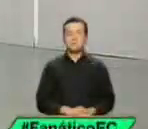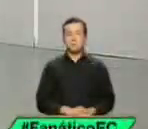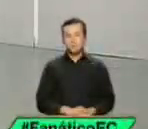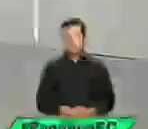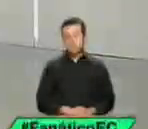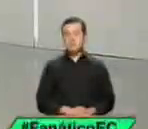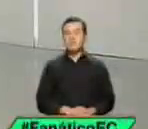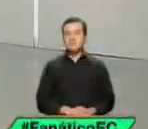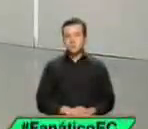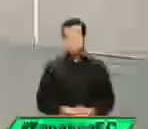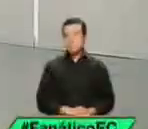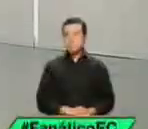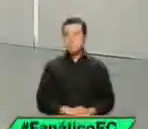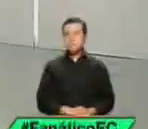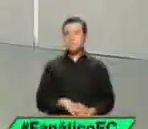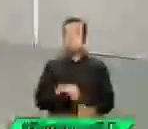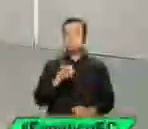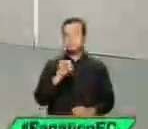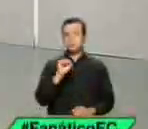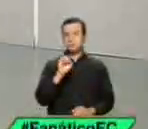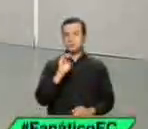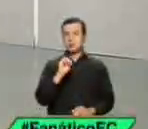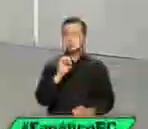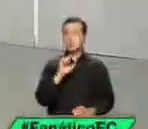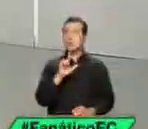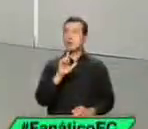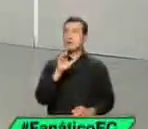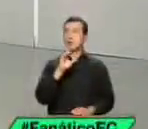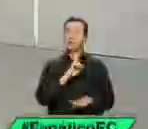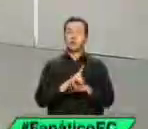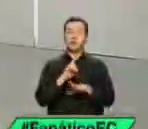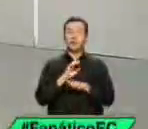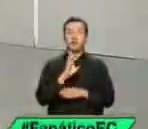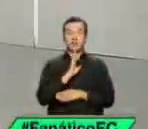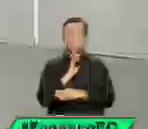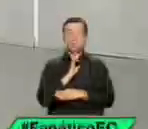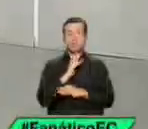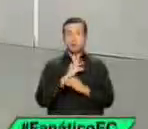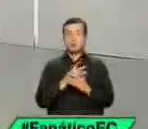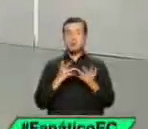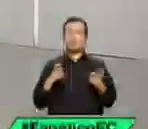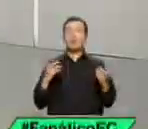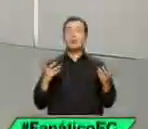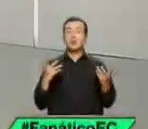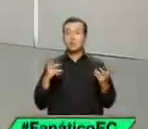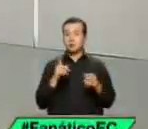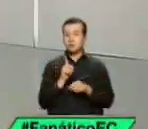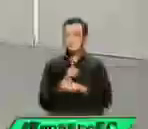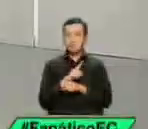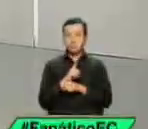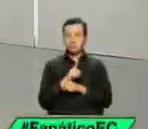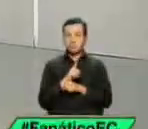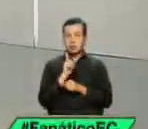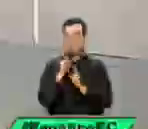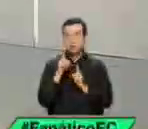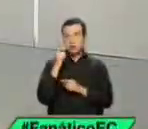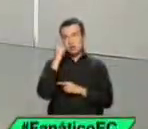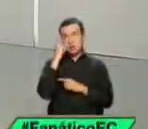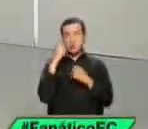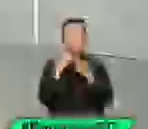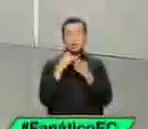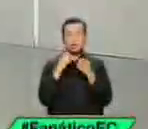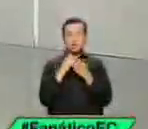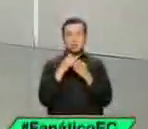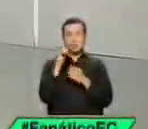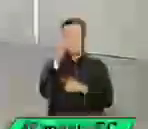Por su parte, la promesa de Ismael Rescalvo, me refiero al director técnico del Independiente del Valle, es encontrar la brújula aparentemente perdida por parte del equipo de